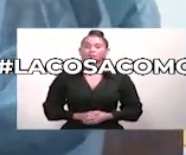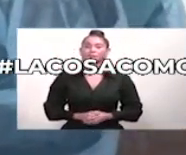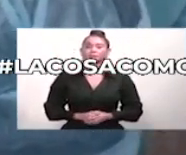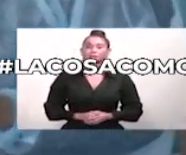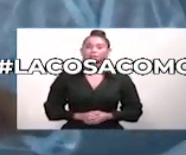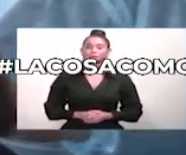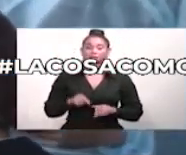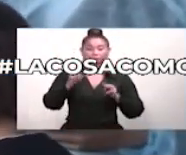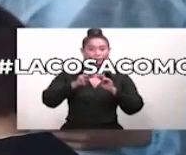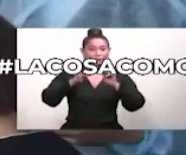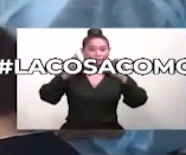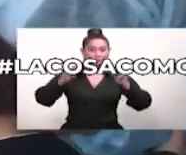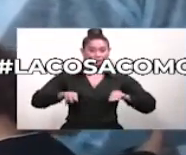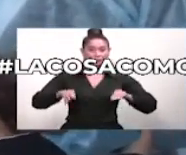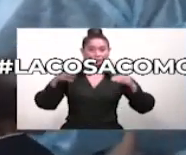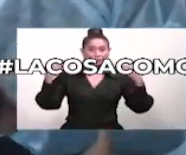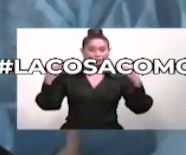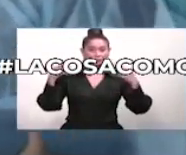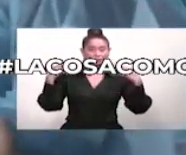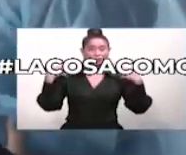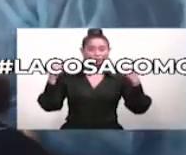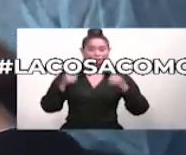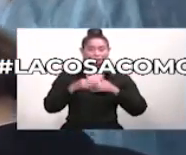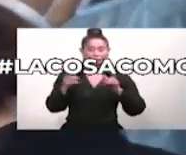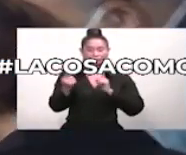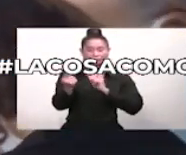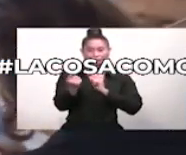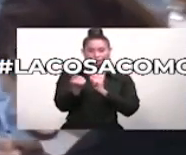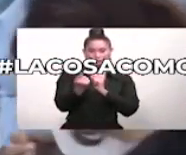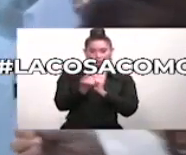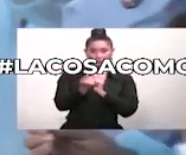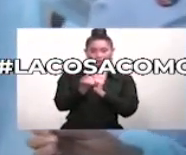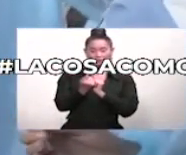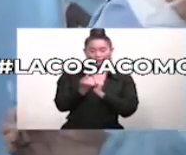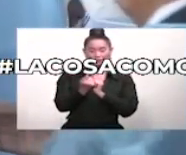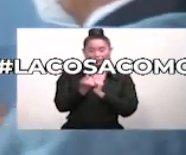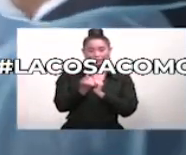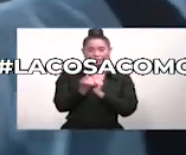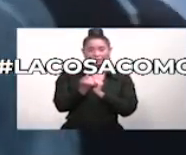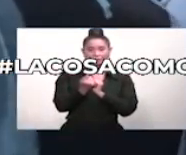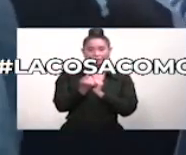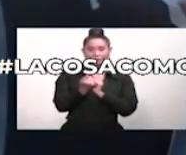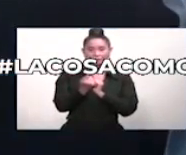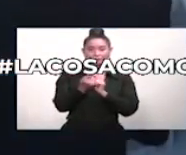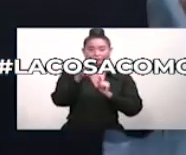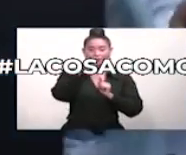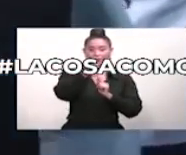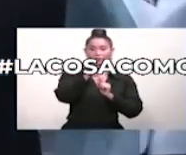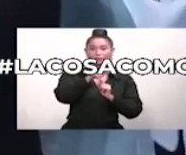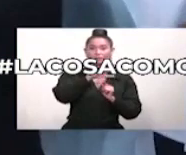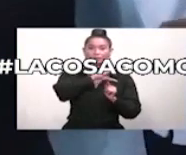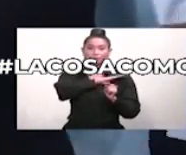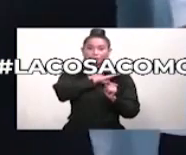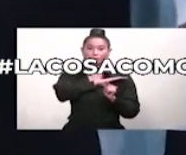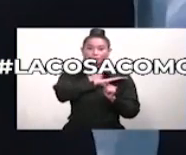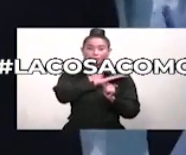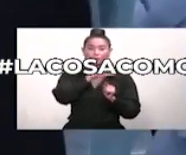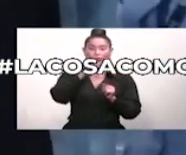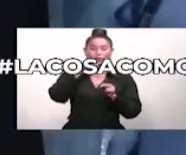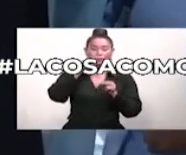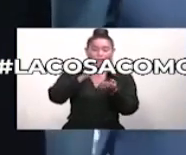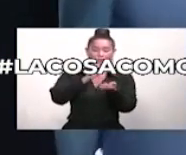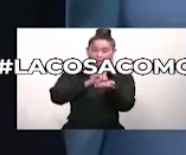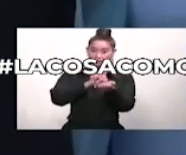van a recibir esa dosis. Después hay que repetir una segunda dosis, por lo tanto la medicación, las vacunas que llegaron a República